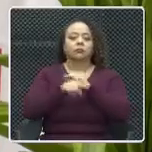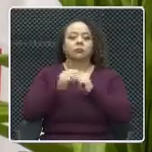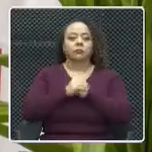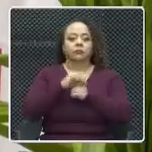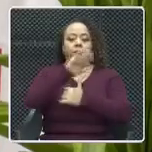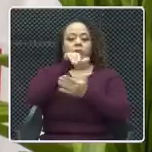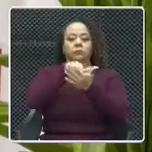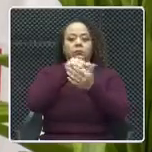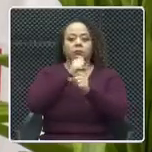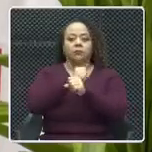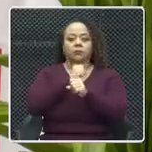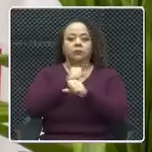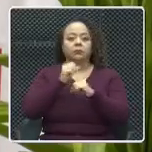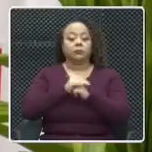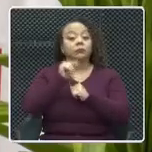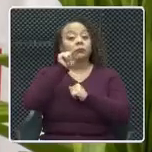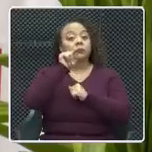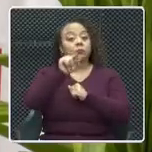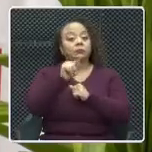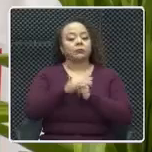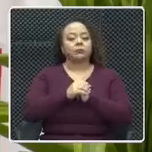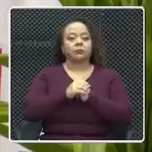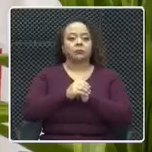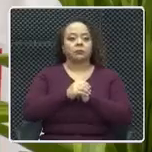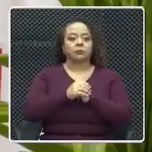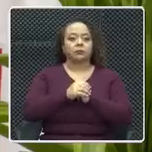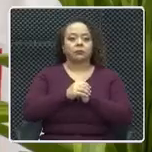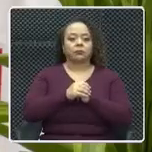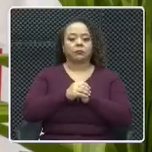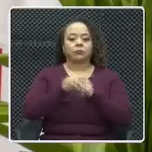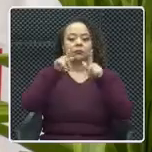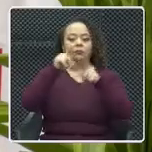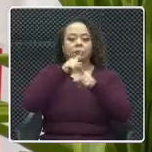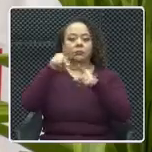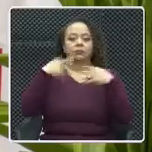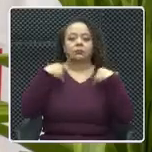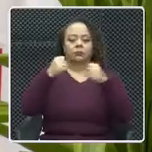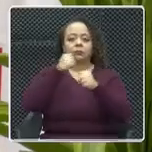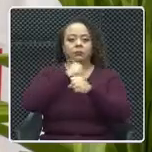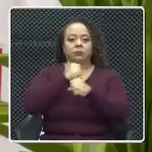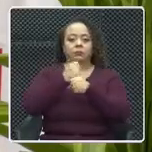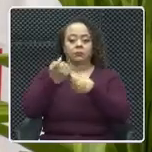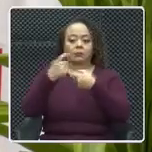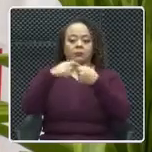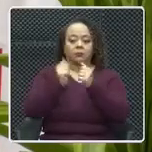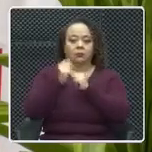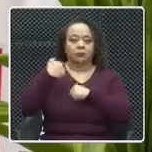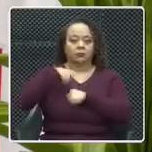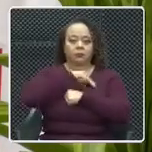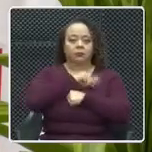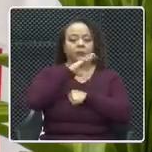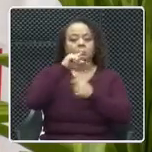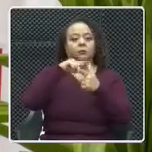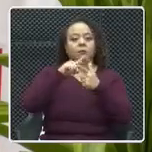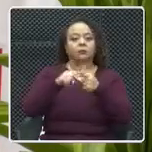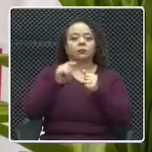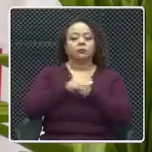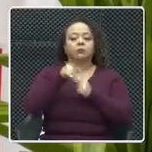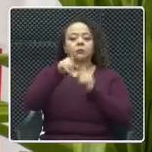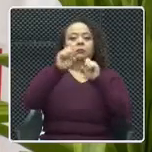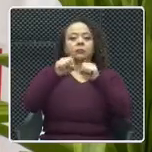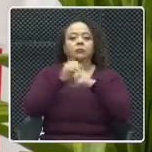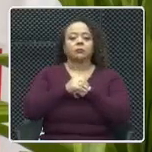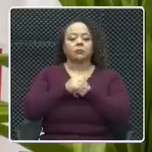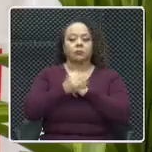de centros de trabajo, donde usted, persona profesional en salud ocupacional, está inscrito con nosotros y entonces ahí le puede